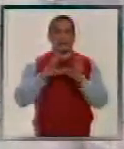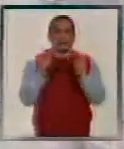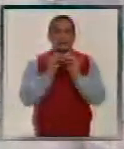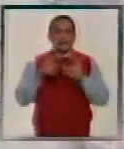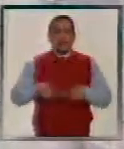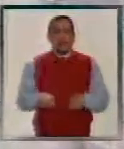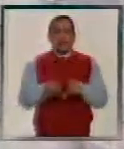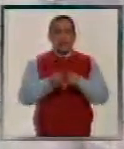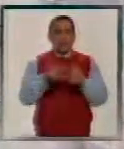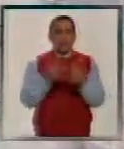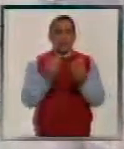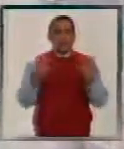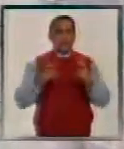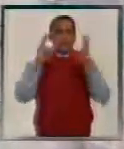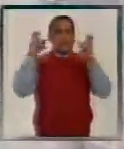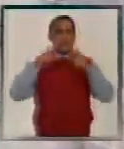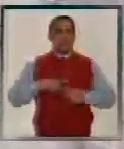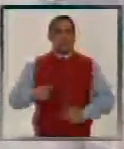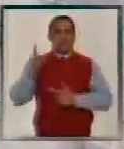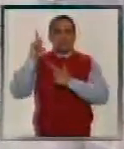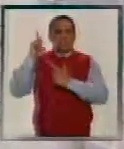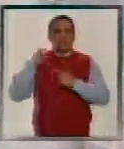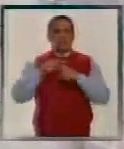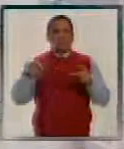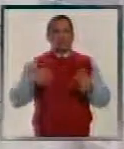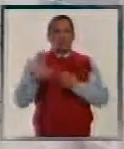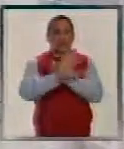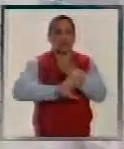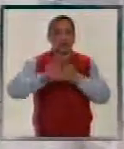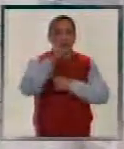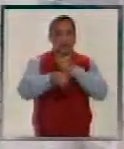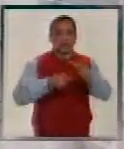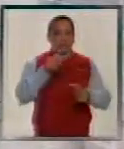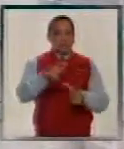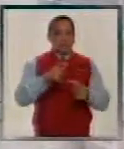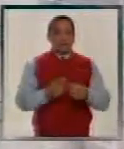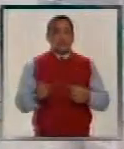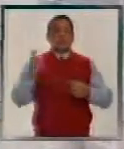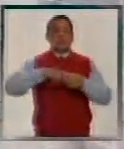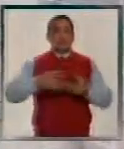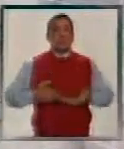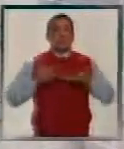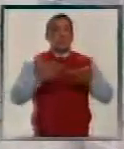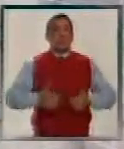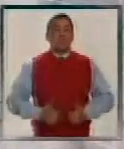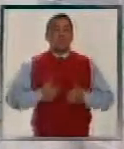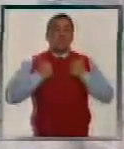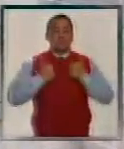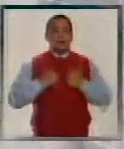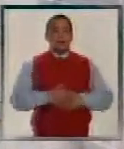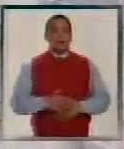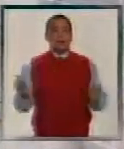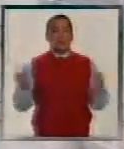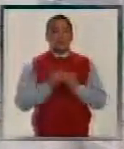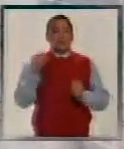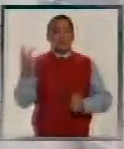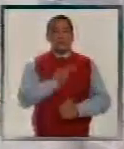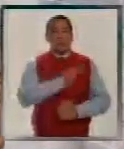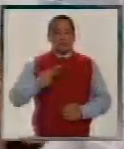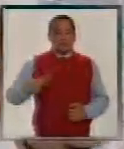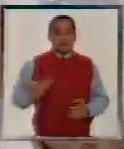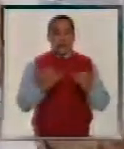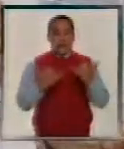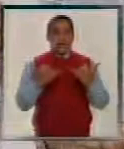contra remanentes terroristas y en defensa de la sociedad, incluso entregando su vida junto a la vicepresidenta y